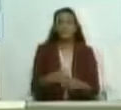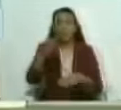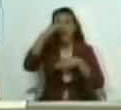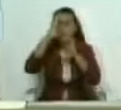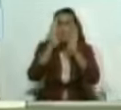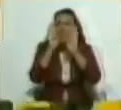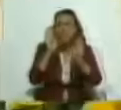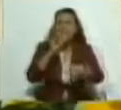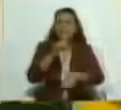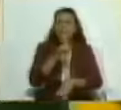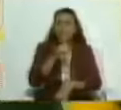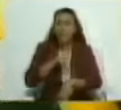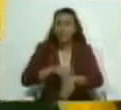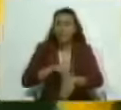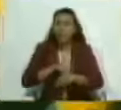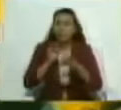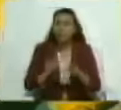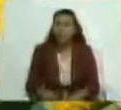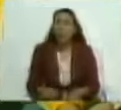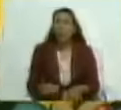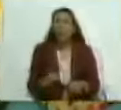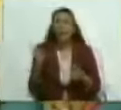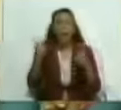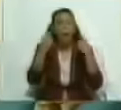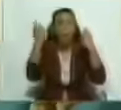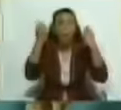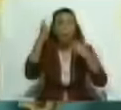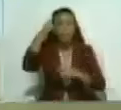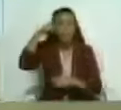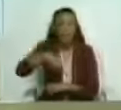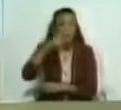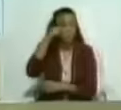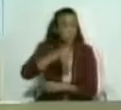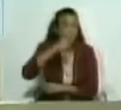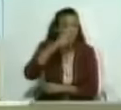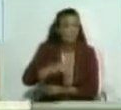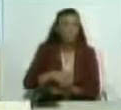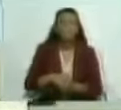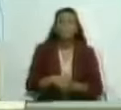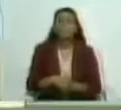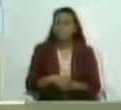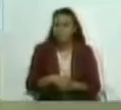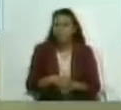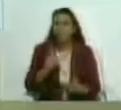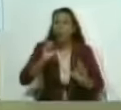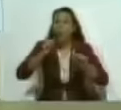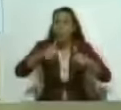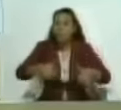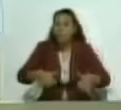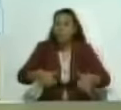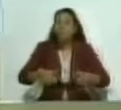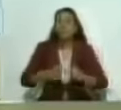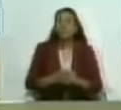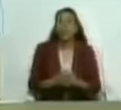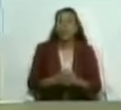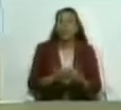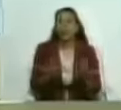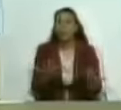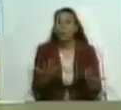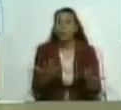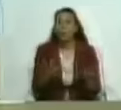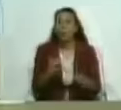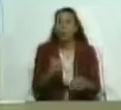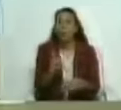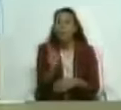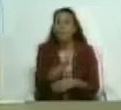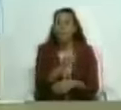pendiente pues de esta gran jornada presidencial que comenzó hace menos